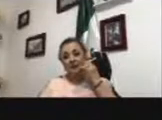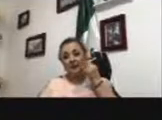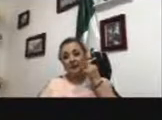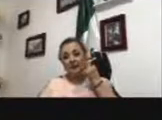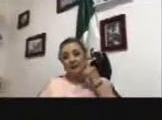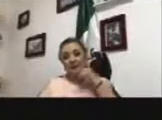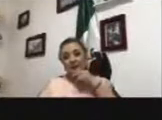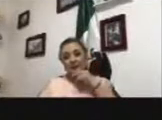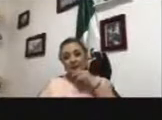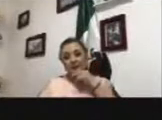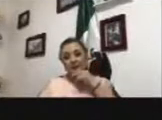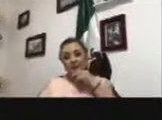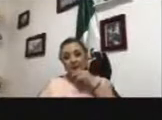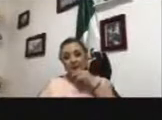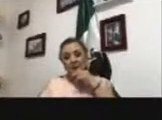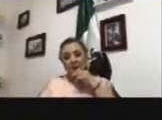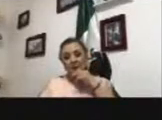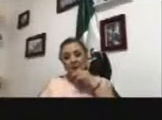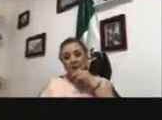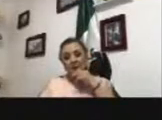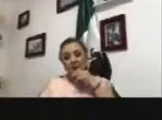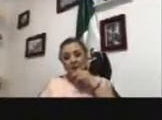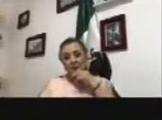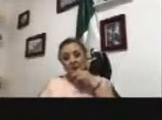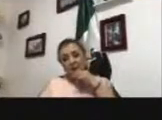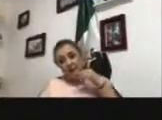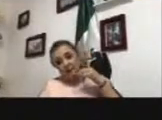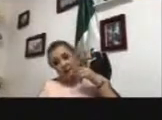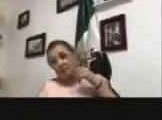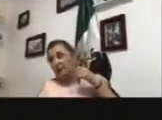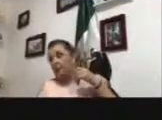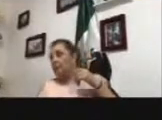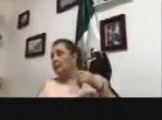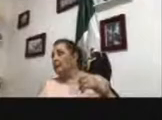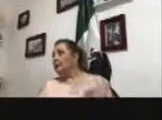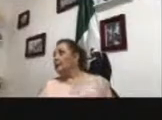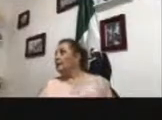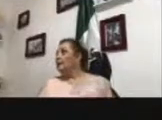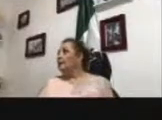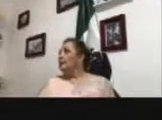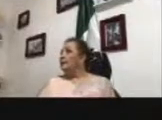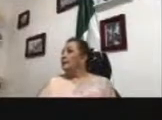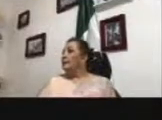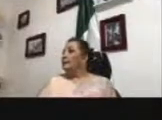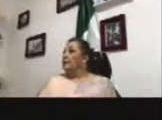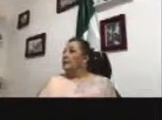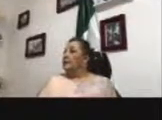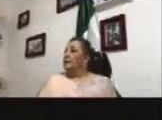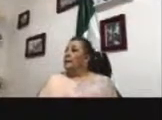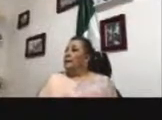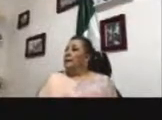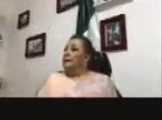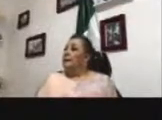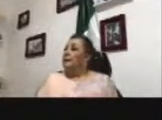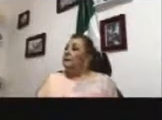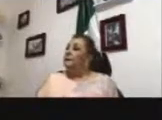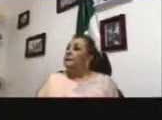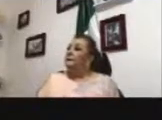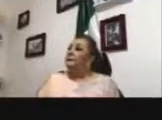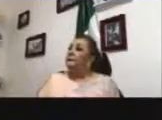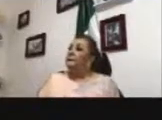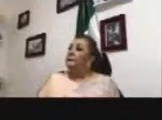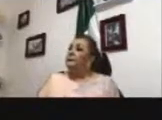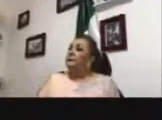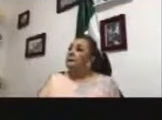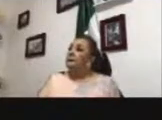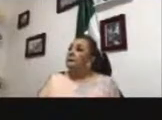favor, diputada Donají. Sí, diputado José Luis, queda registrado su voto. Gracias. Varela en pro, secretaria, por